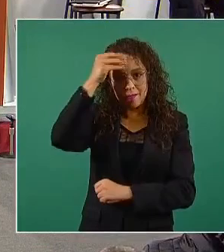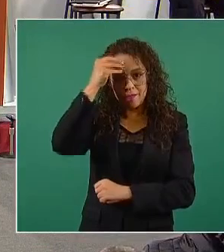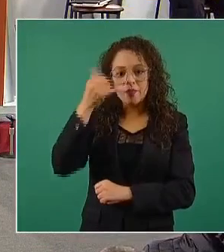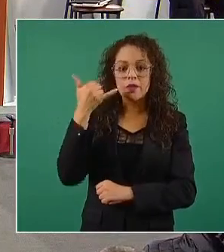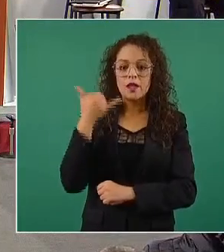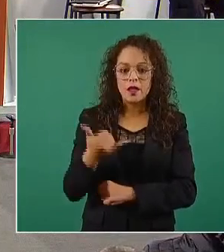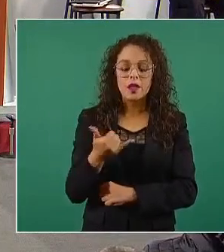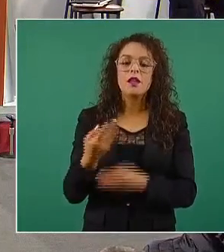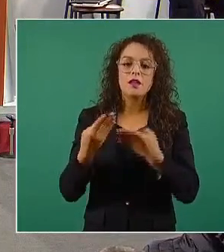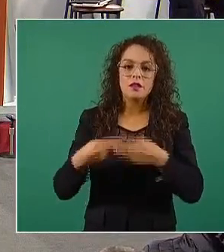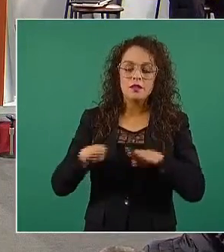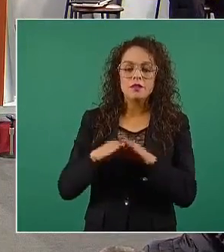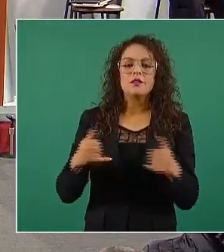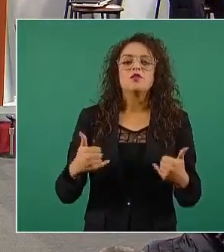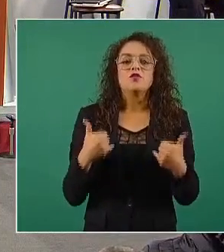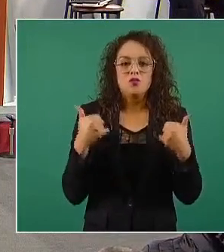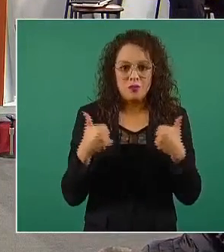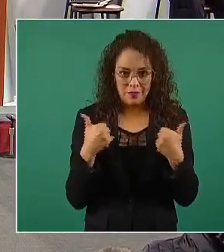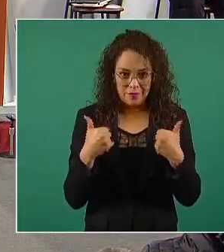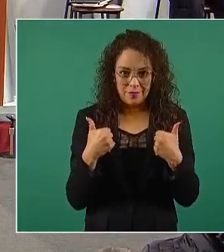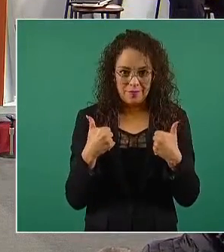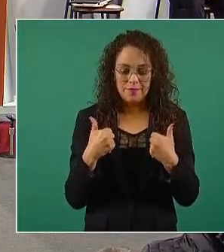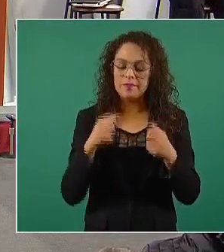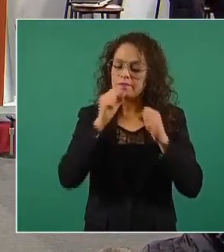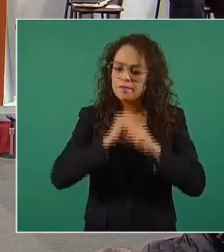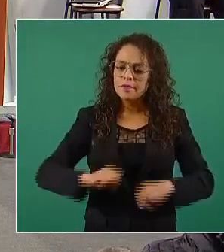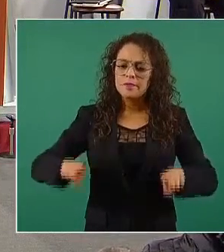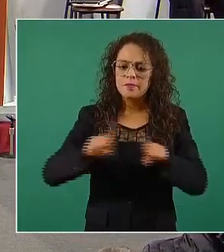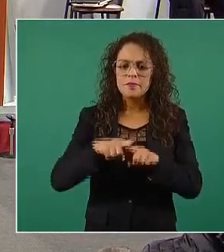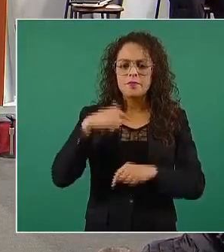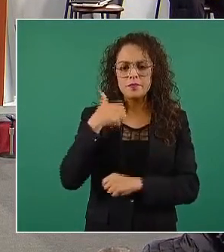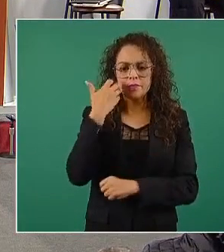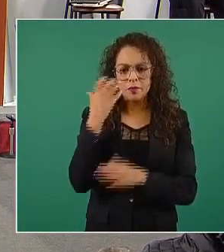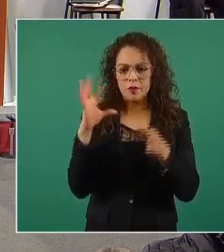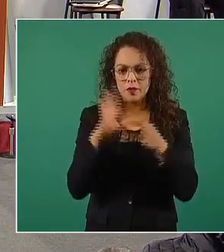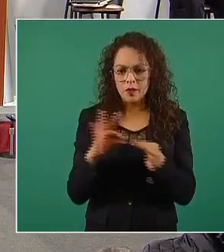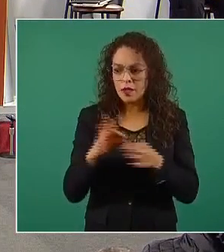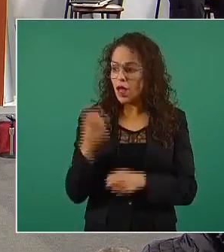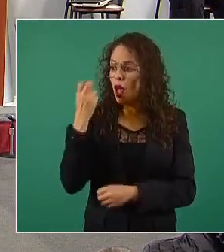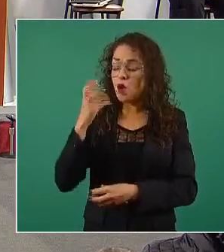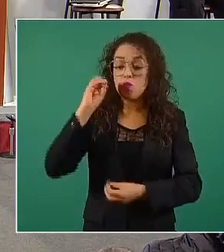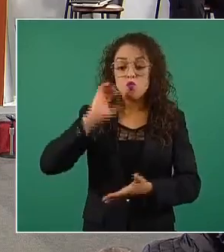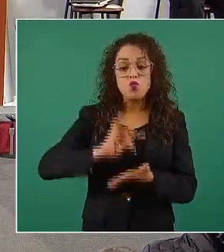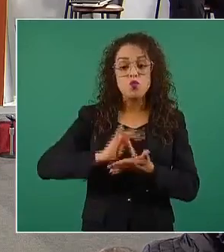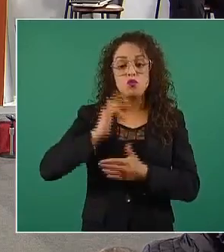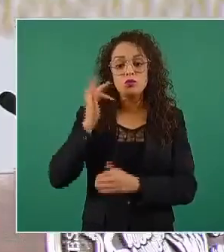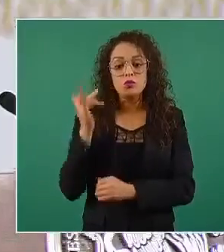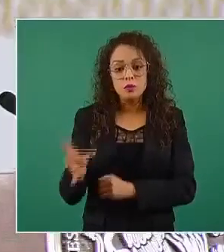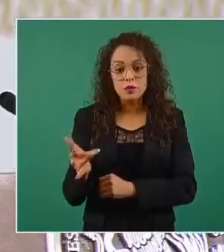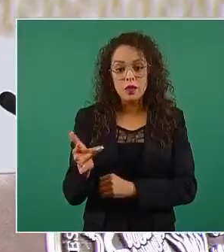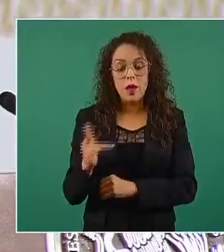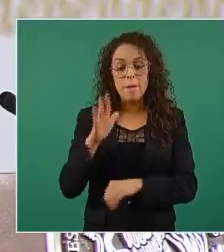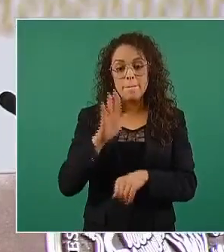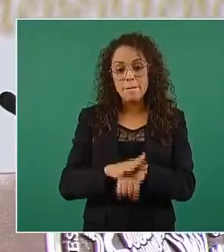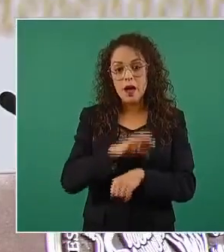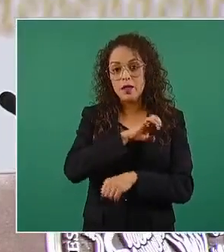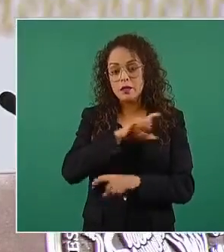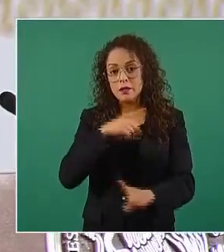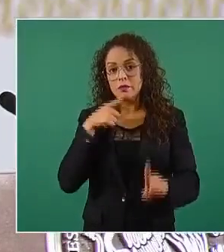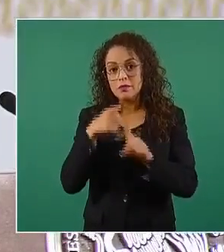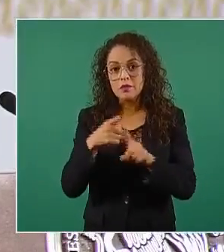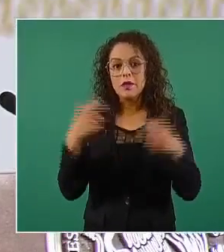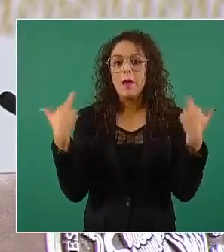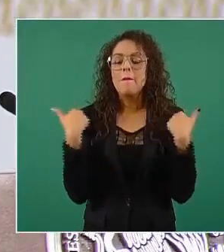en Casa. Pero también quiero comentarles que esto fue gracias y muy en especial a los maestros